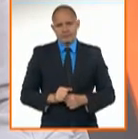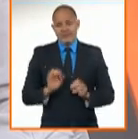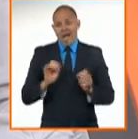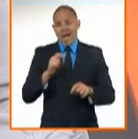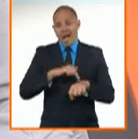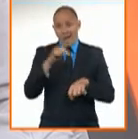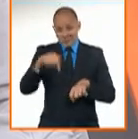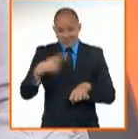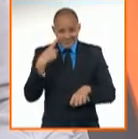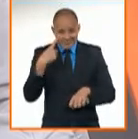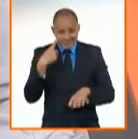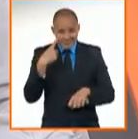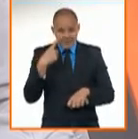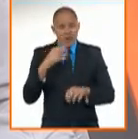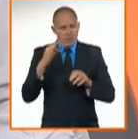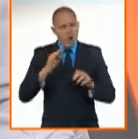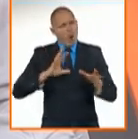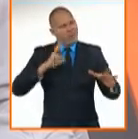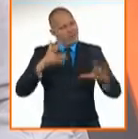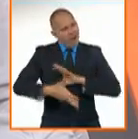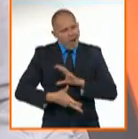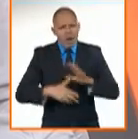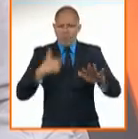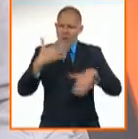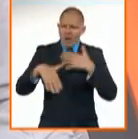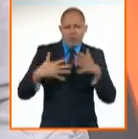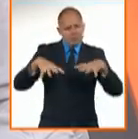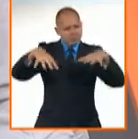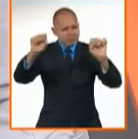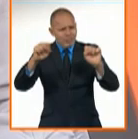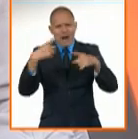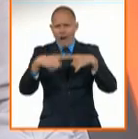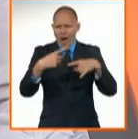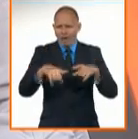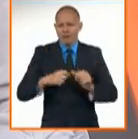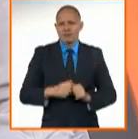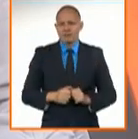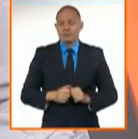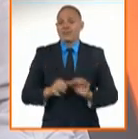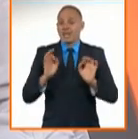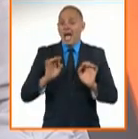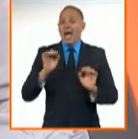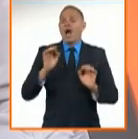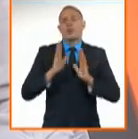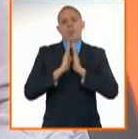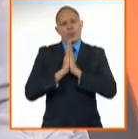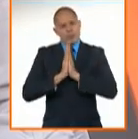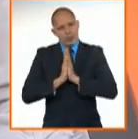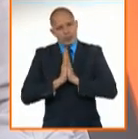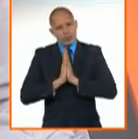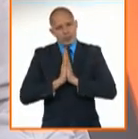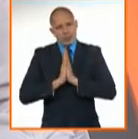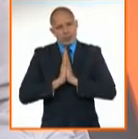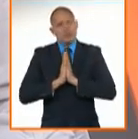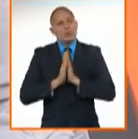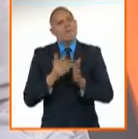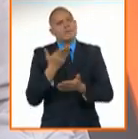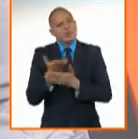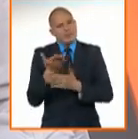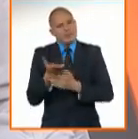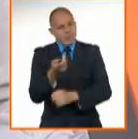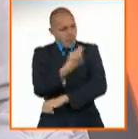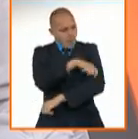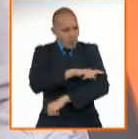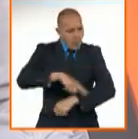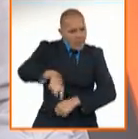hoy hoy con la generación se impone una verdadera conciencia de ahorro tanto en el sector estatal